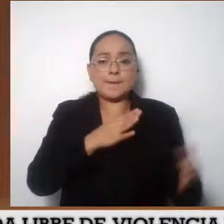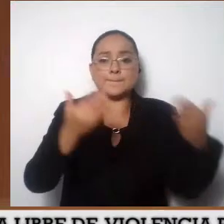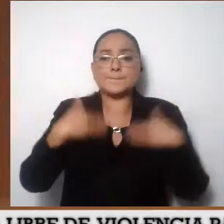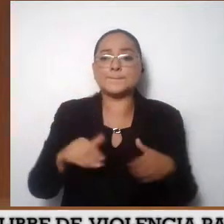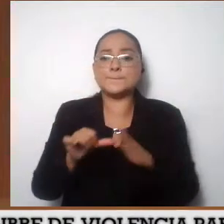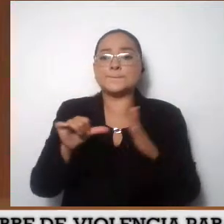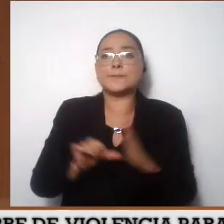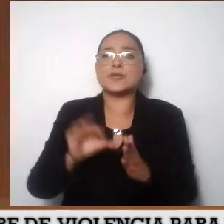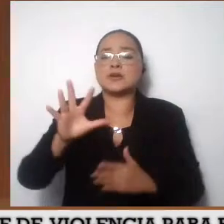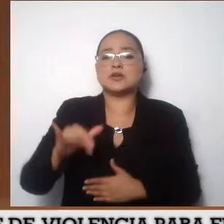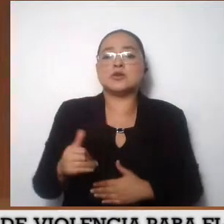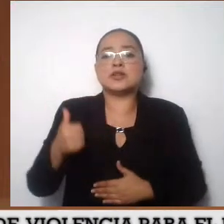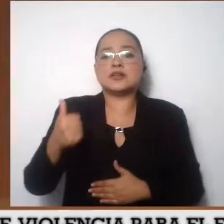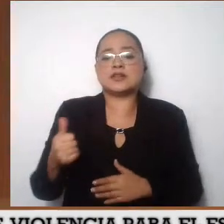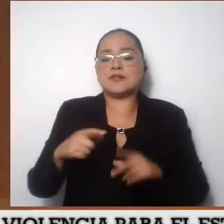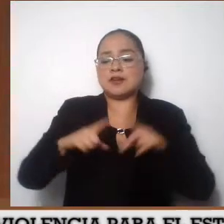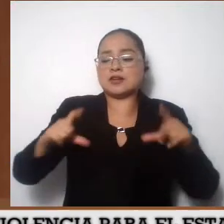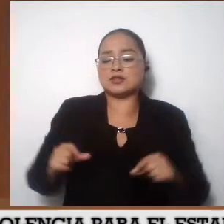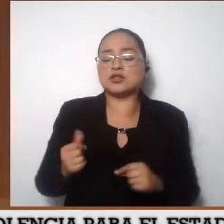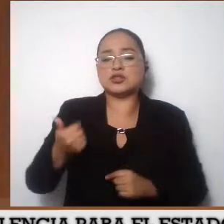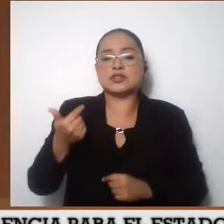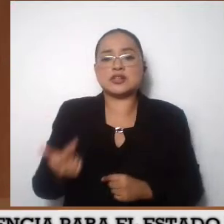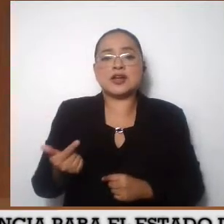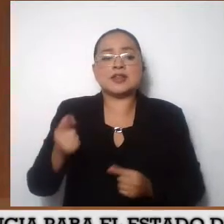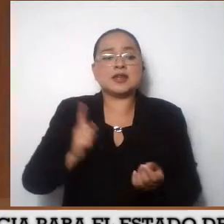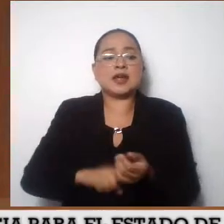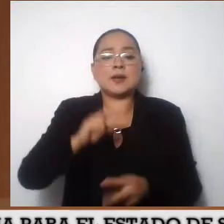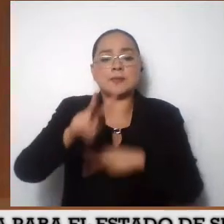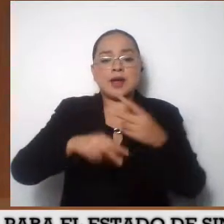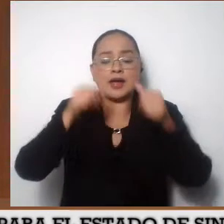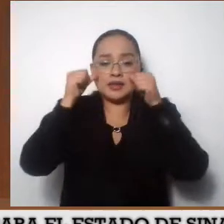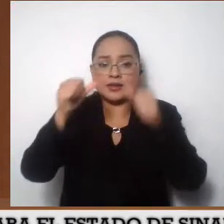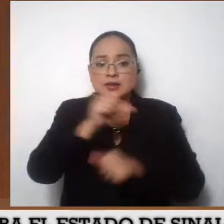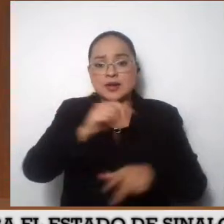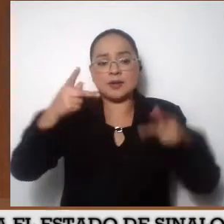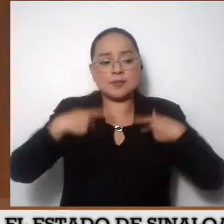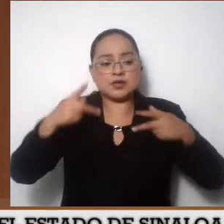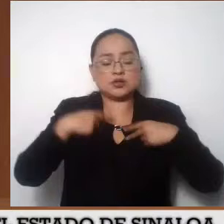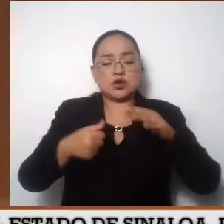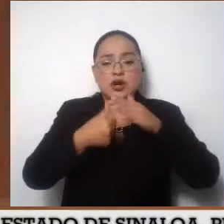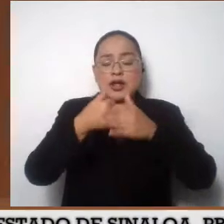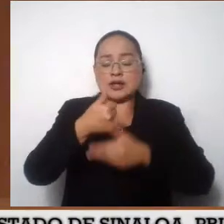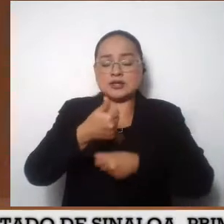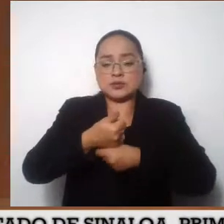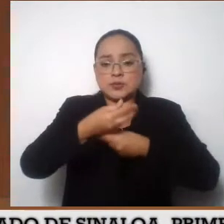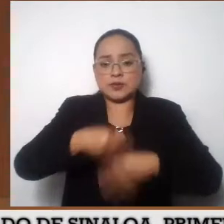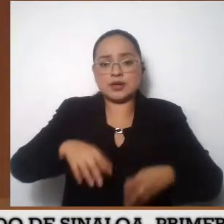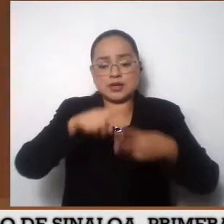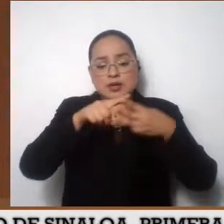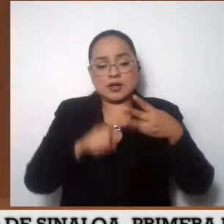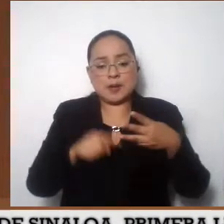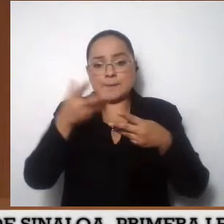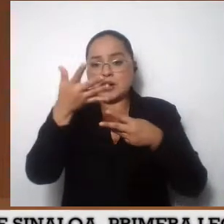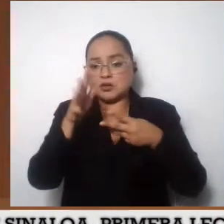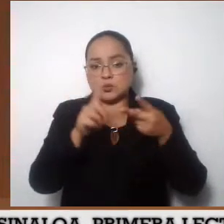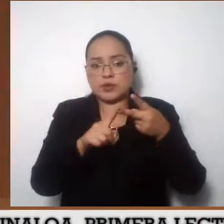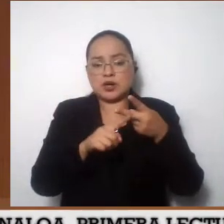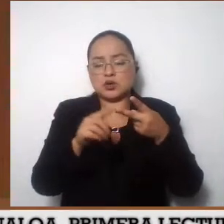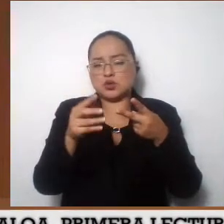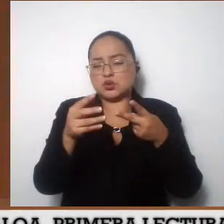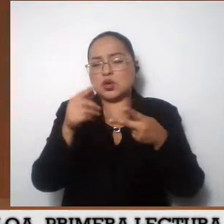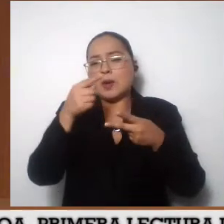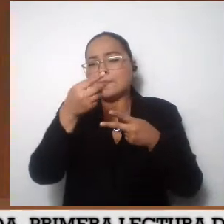56, fracción séptima, atender a las víctimas en los tres niveles de riesgo que son moderado, medio y alto riesgo.